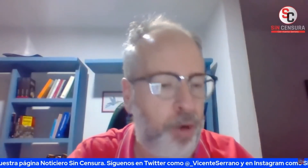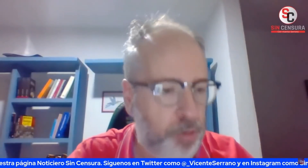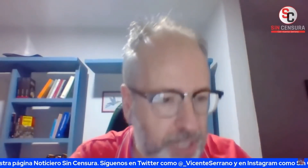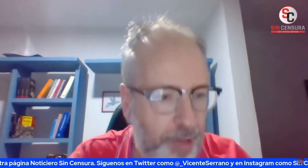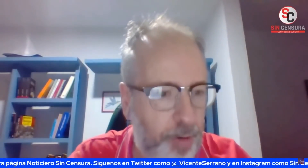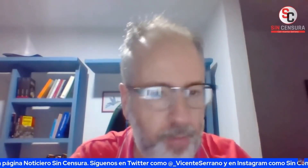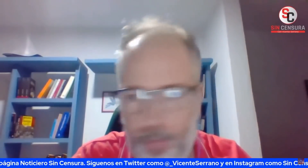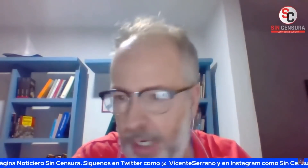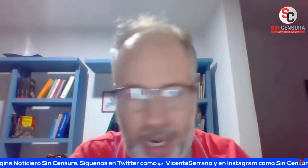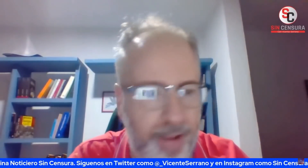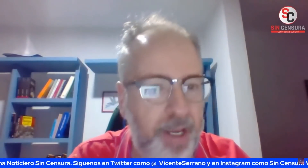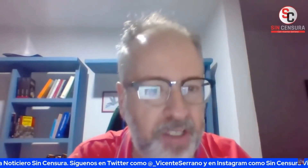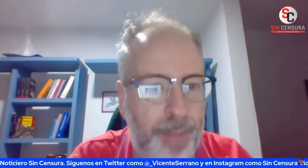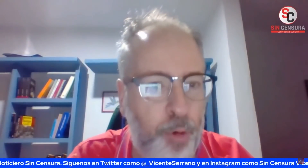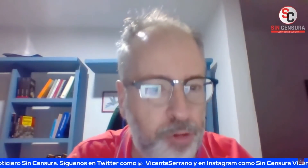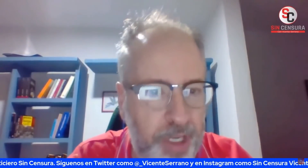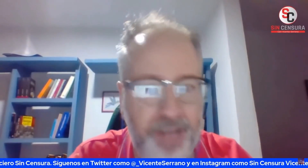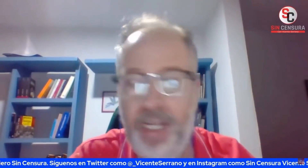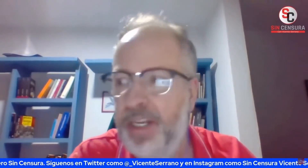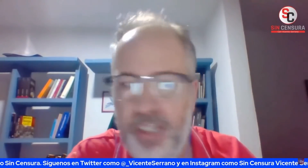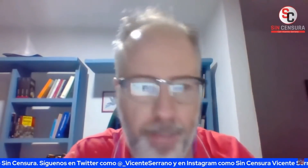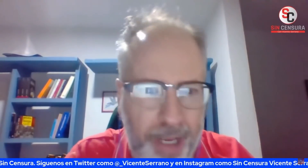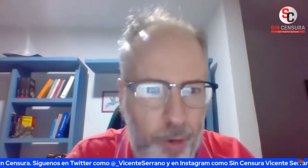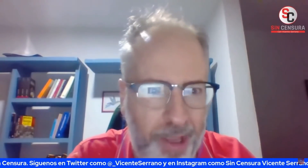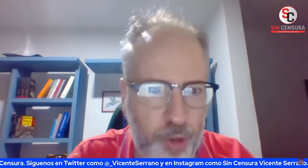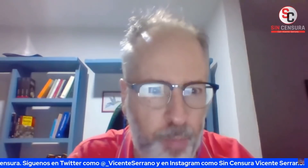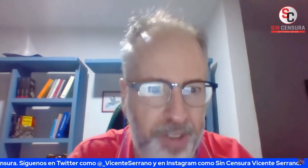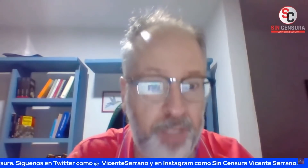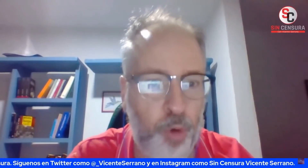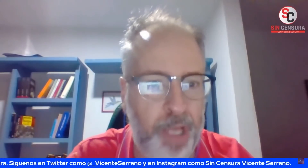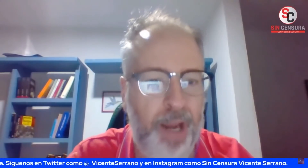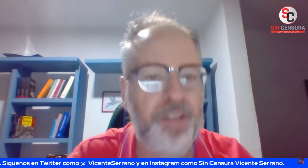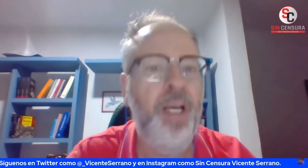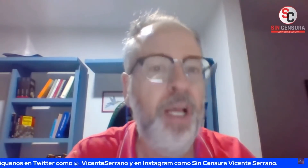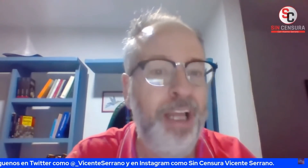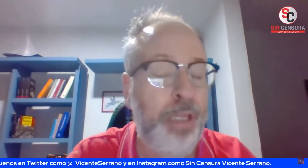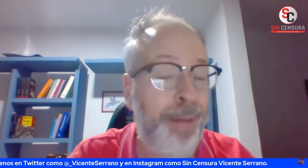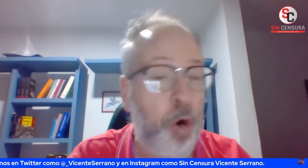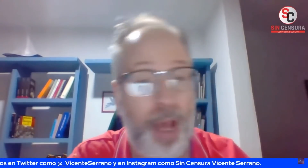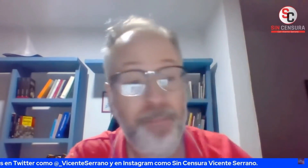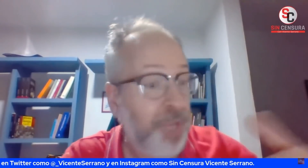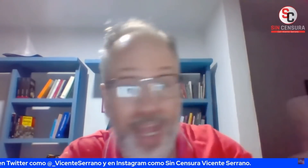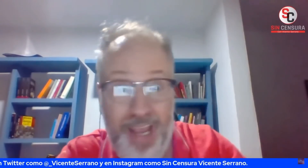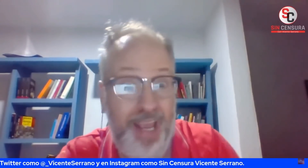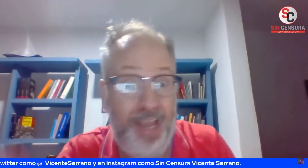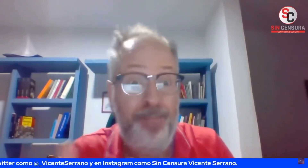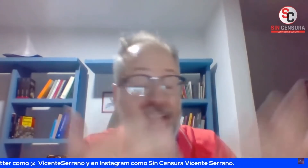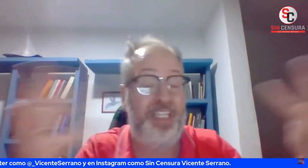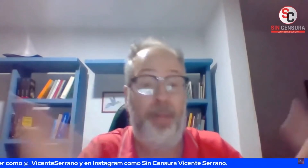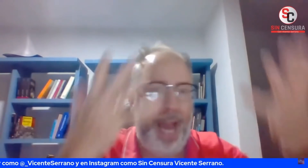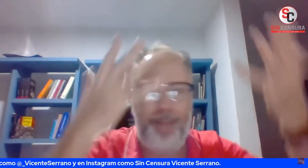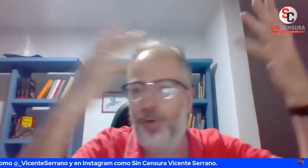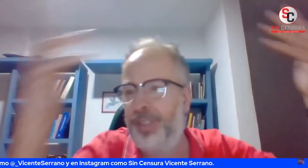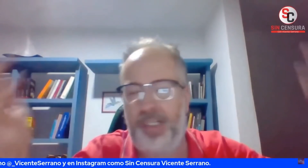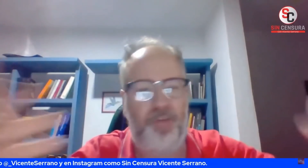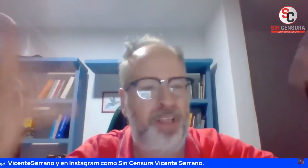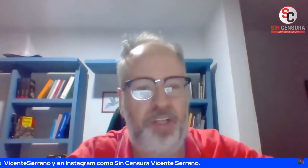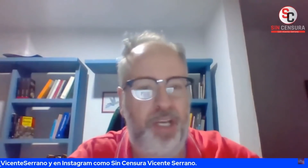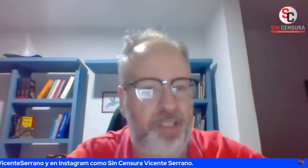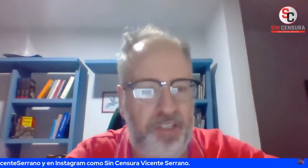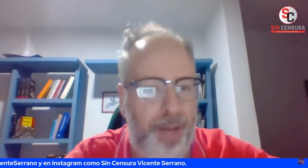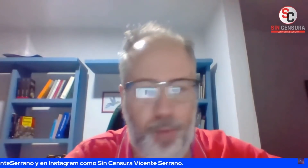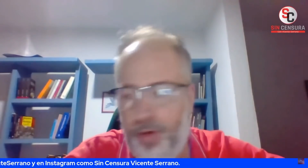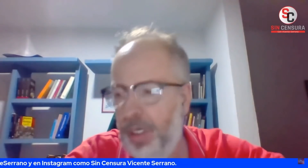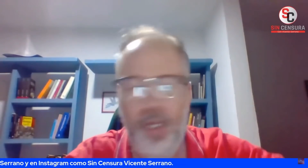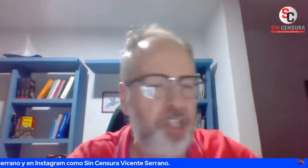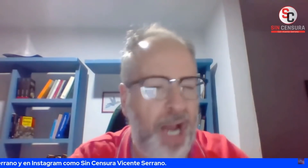pequeño narcoestado. Le quedan quizá pocos días, siempre que no haya sorpresas brutales de última hora. Mientras hablamos de estas